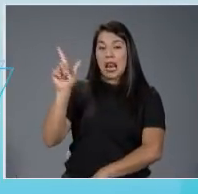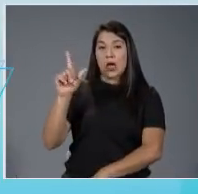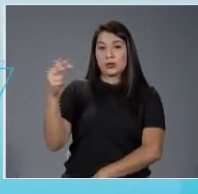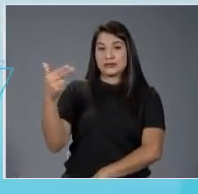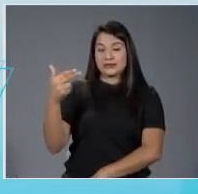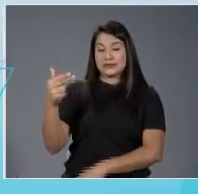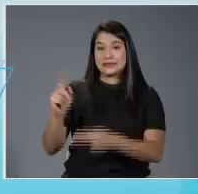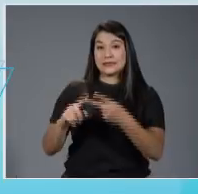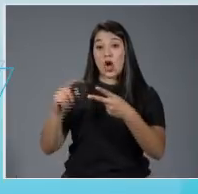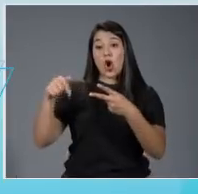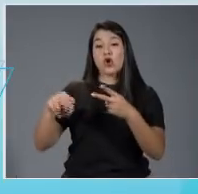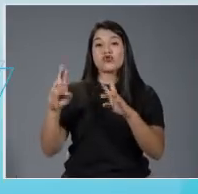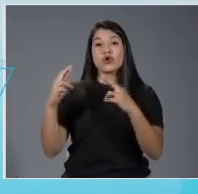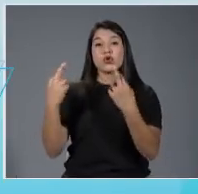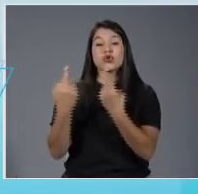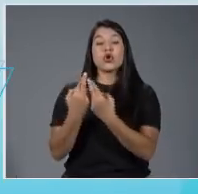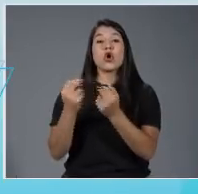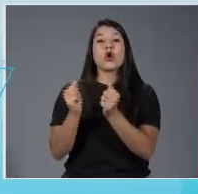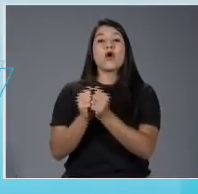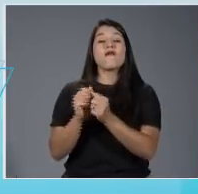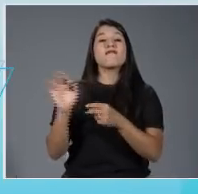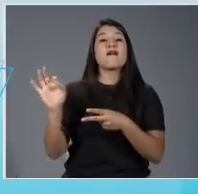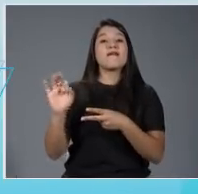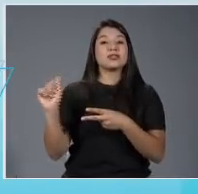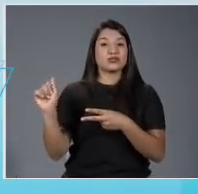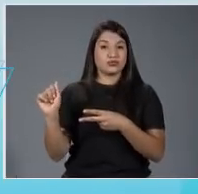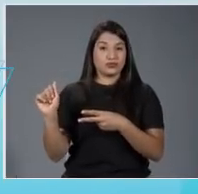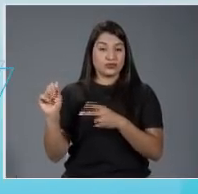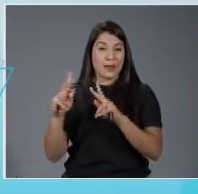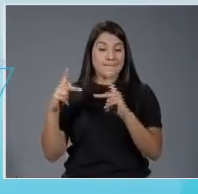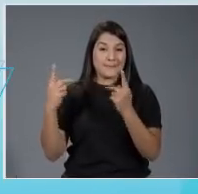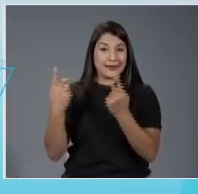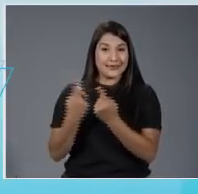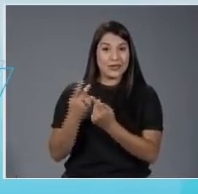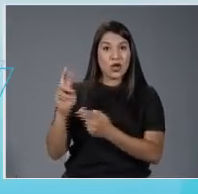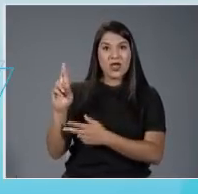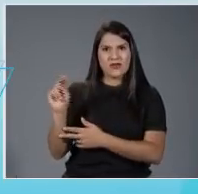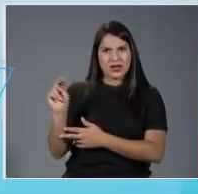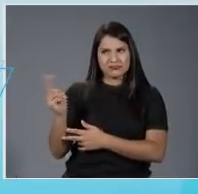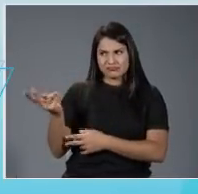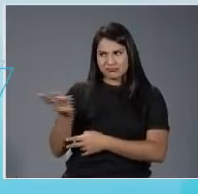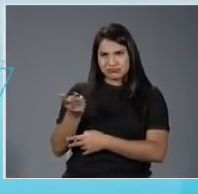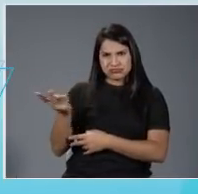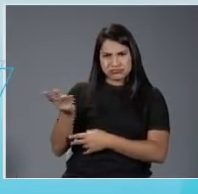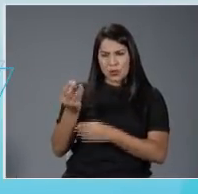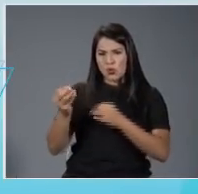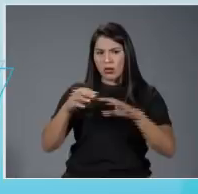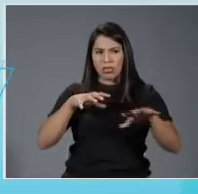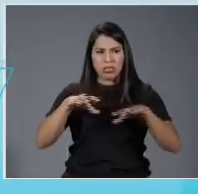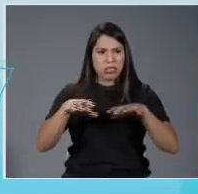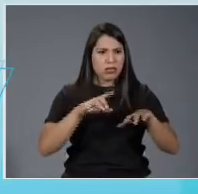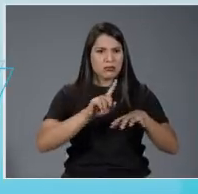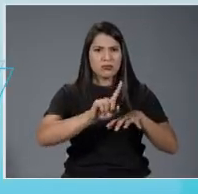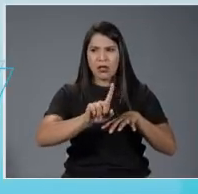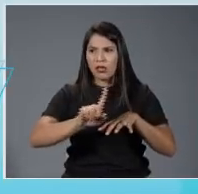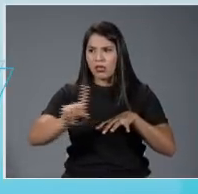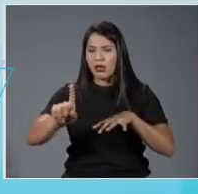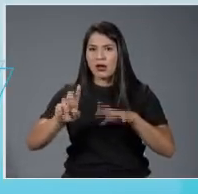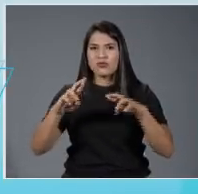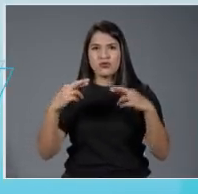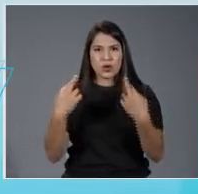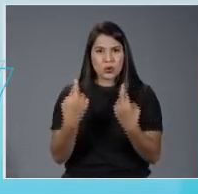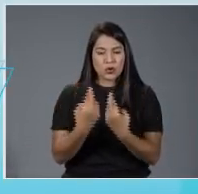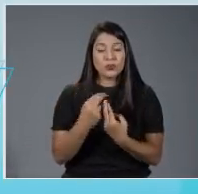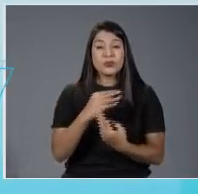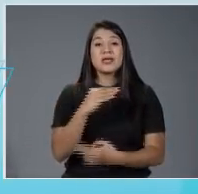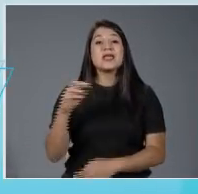con Fabricio Alvarado del Partido Restauración Nacional, están muy activos, y don Rodolfo dice, mi